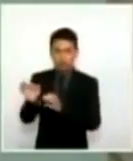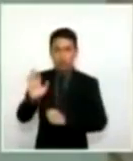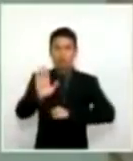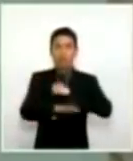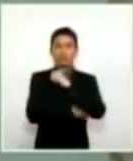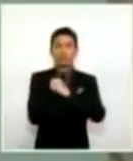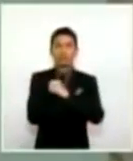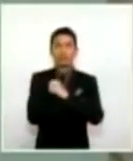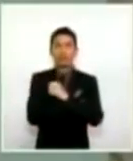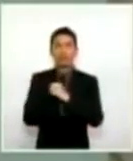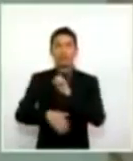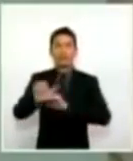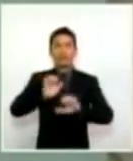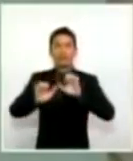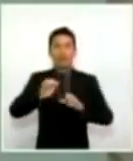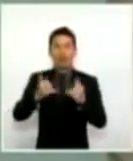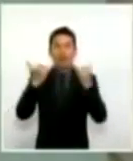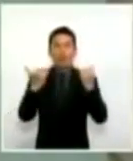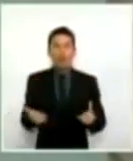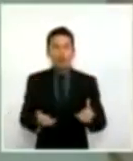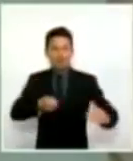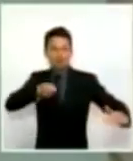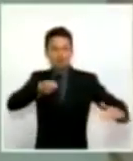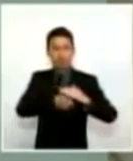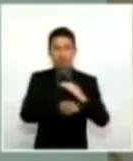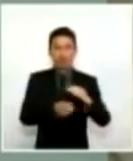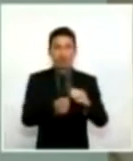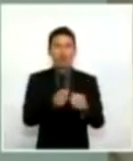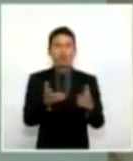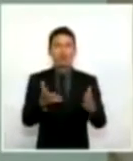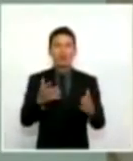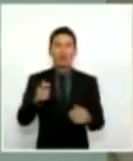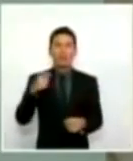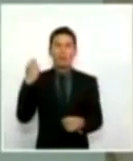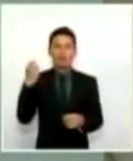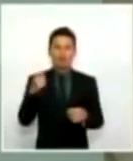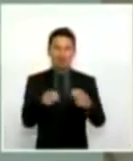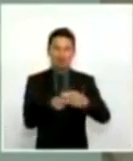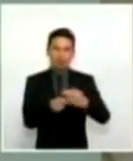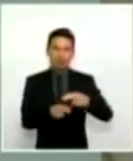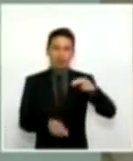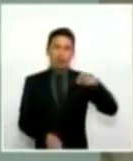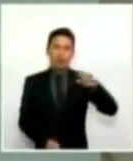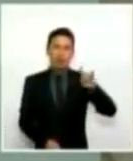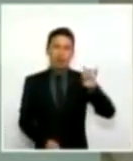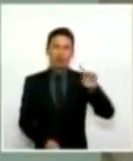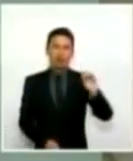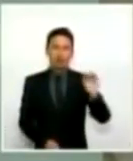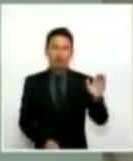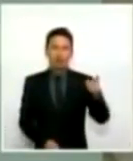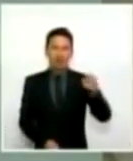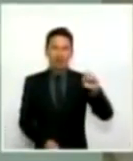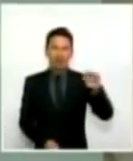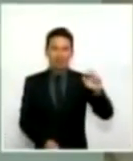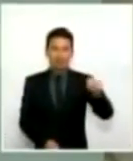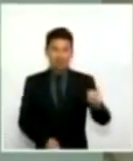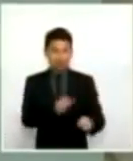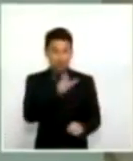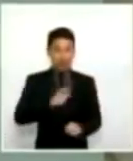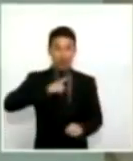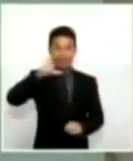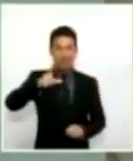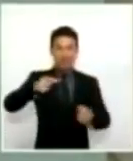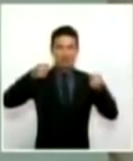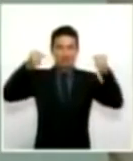Defensa, hoy fue asesinado en Puerto Gaitán, Meta, uno de los dirigentes sindicales